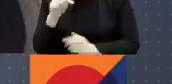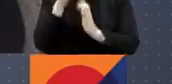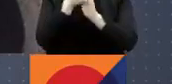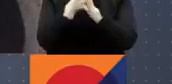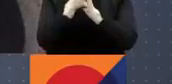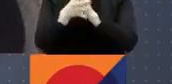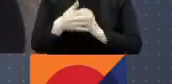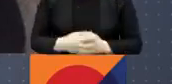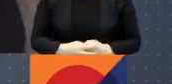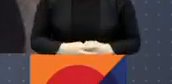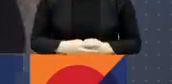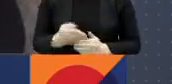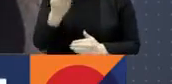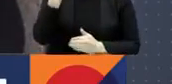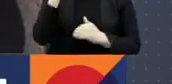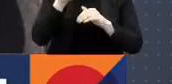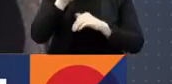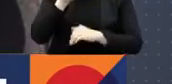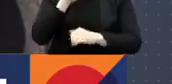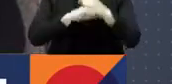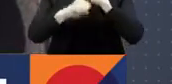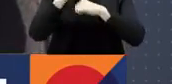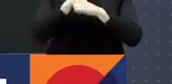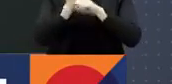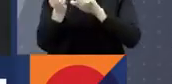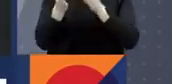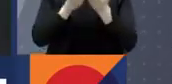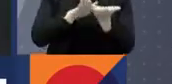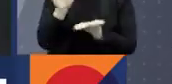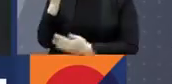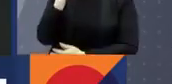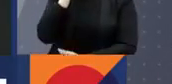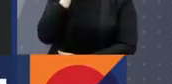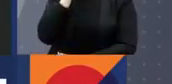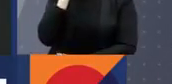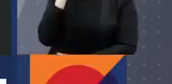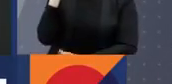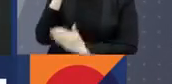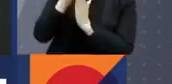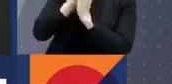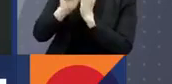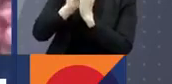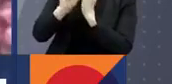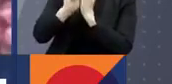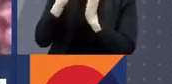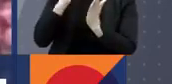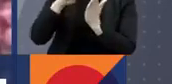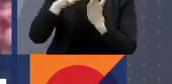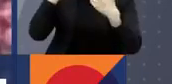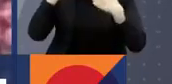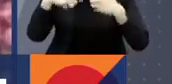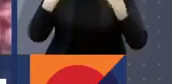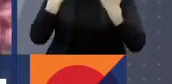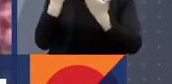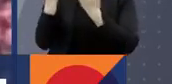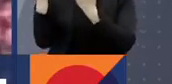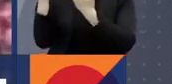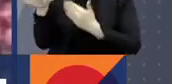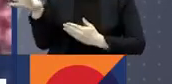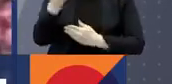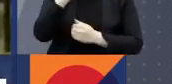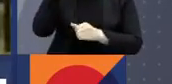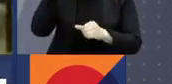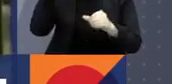Y hace 7 años murió el genio de la palabra Gabriel García Márquez. Sus lectores recuerdan el universo de Melquiades el